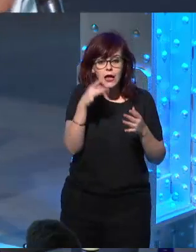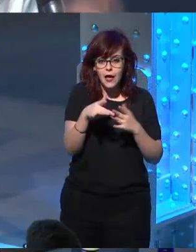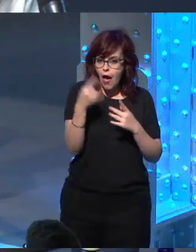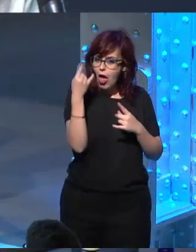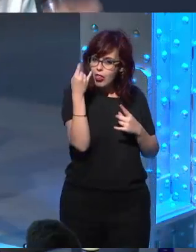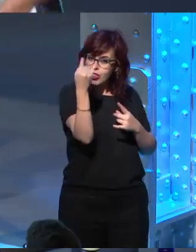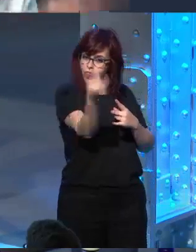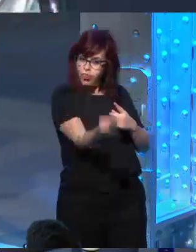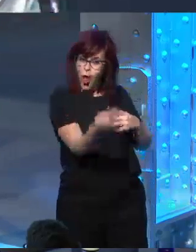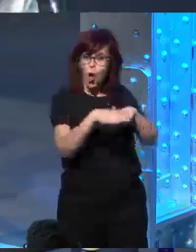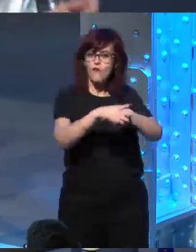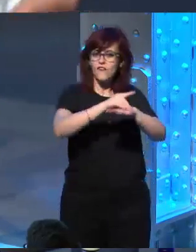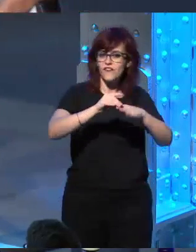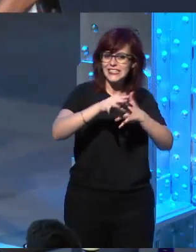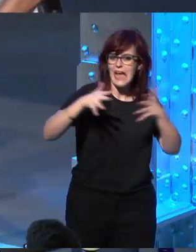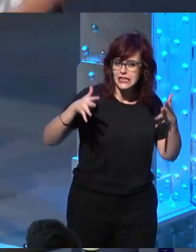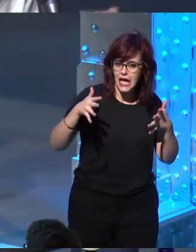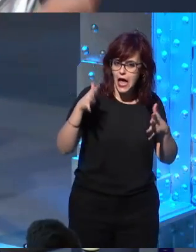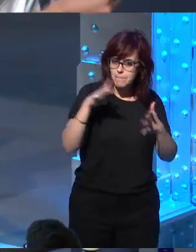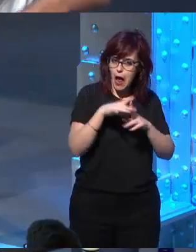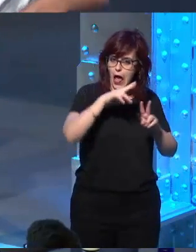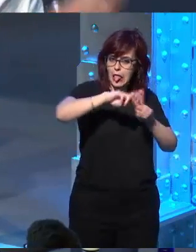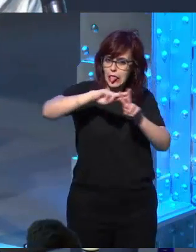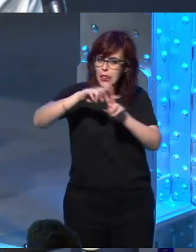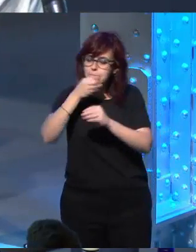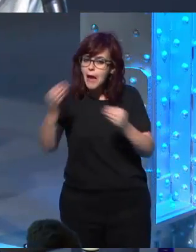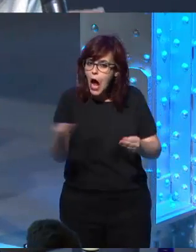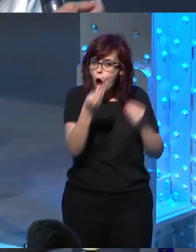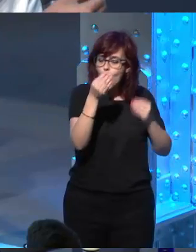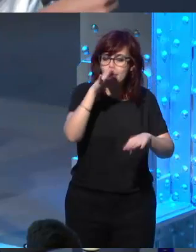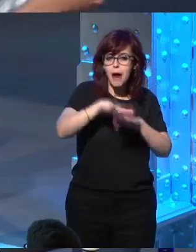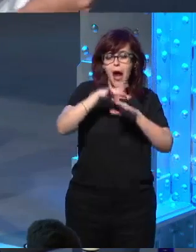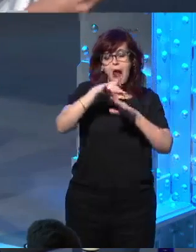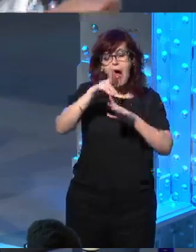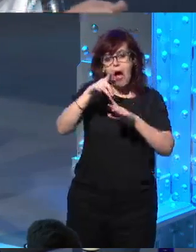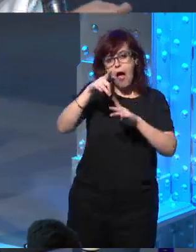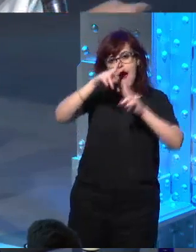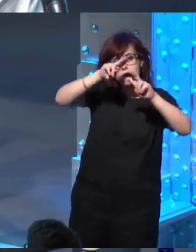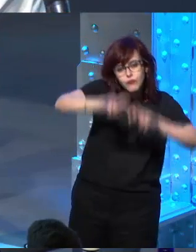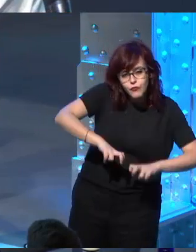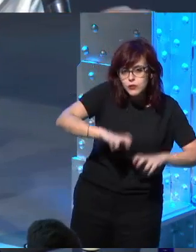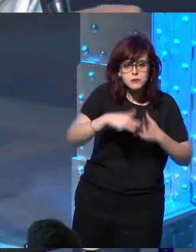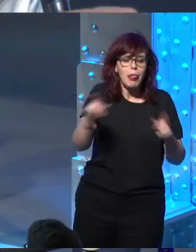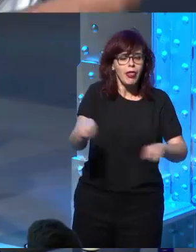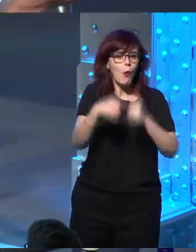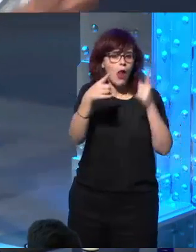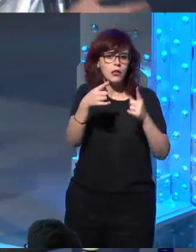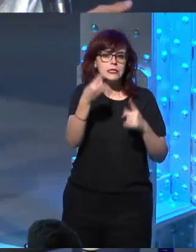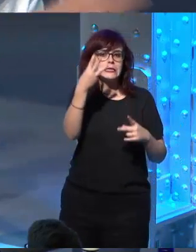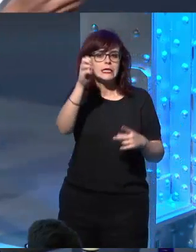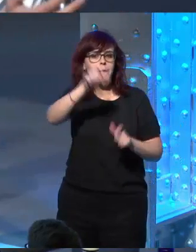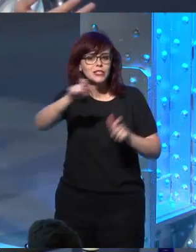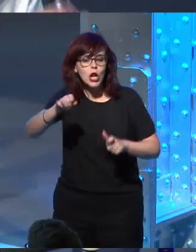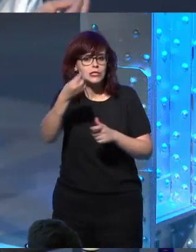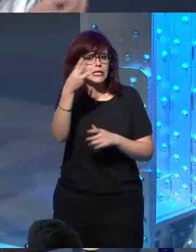o tener muchísimo más impacto, sino que la calidad es la información que das y que te dé igual si te ven 30 personas